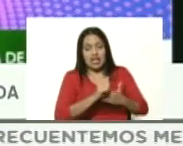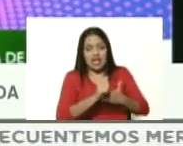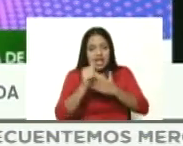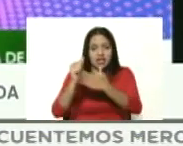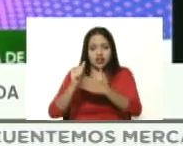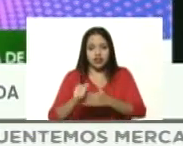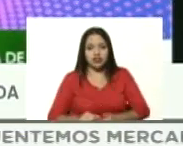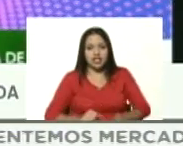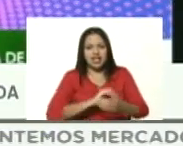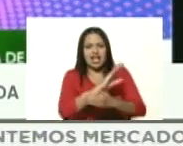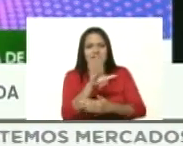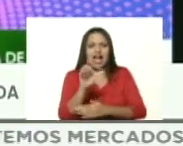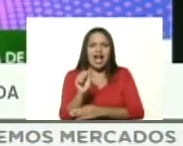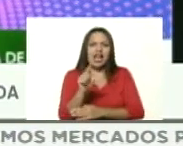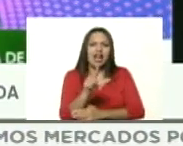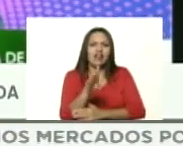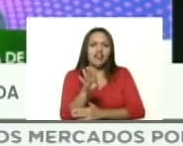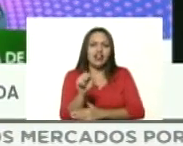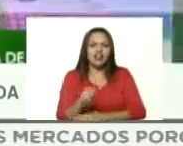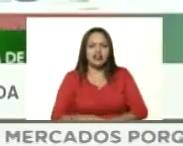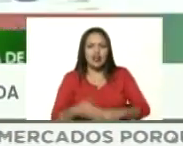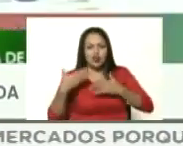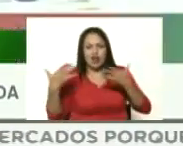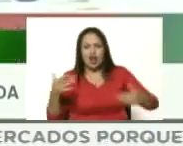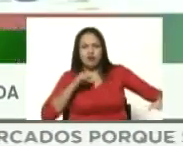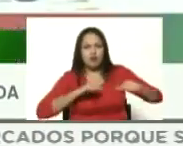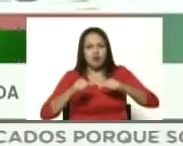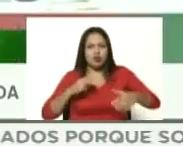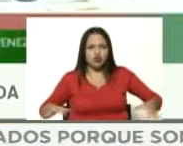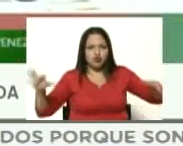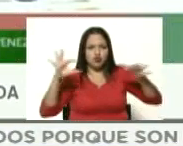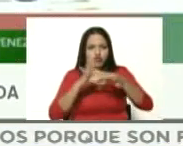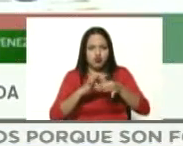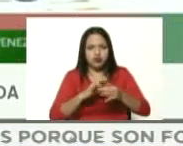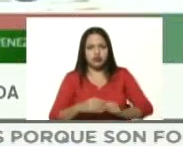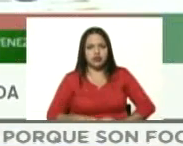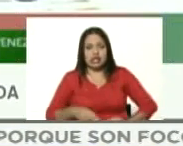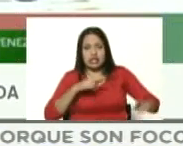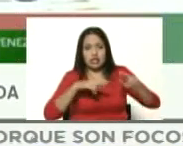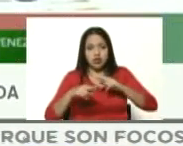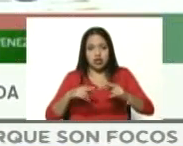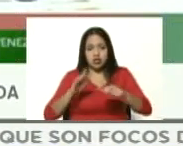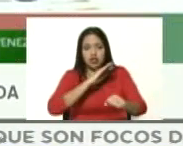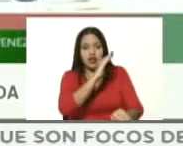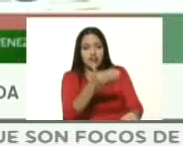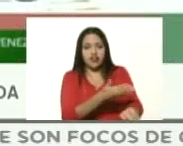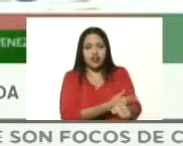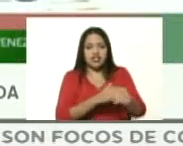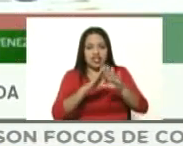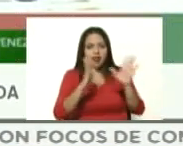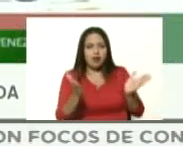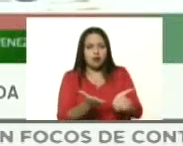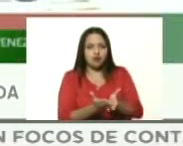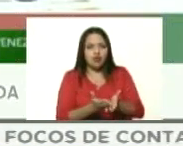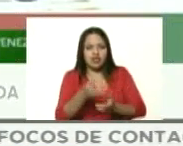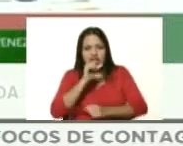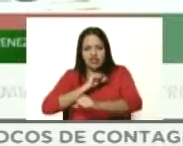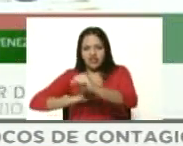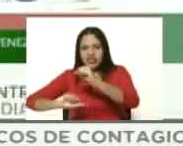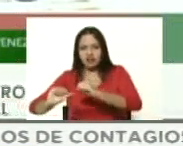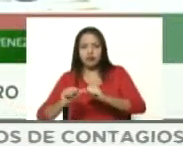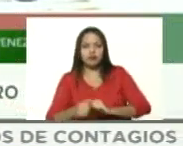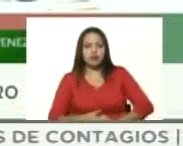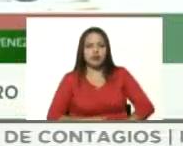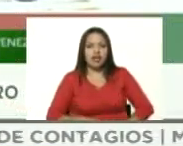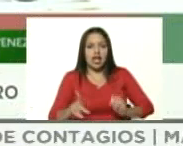liderazgo del ALBA y con un gran movimiento unitario y envolvente de las fuerzas que en el mundo defendemos